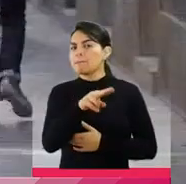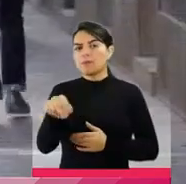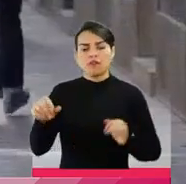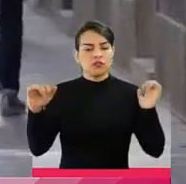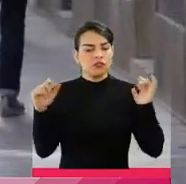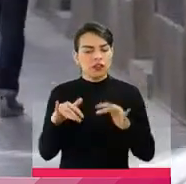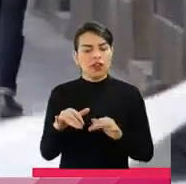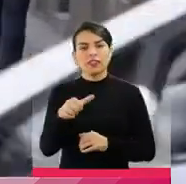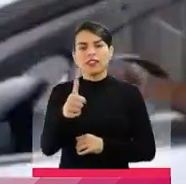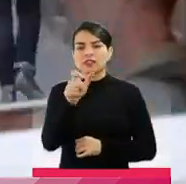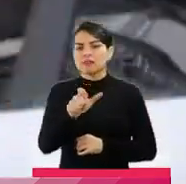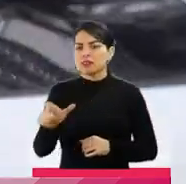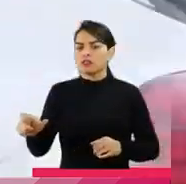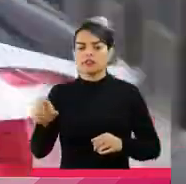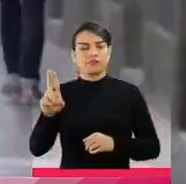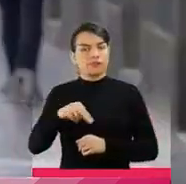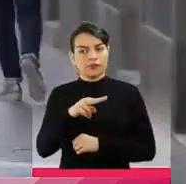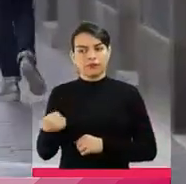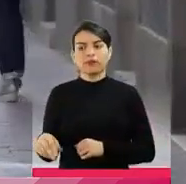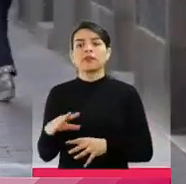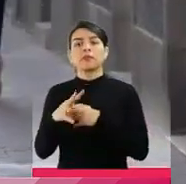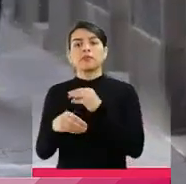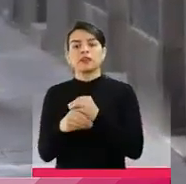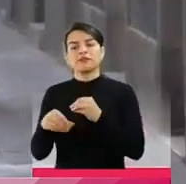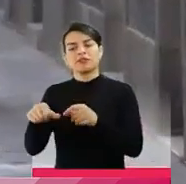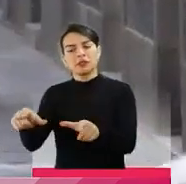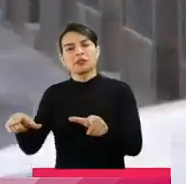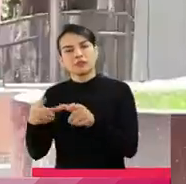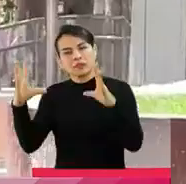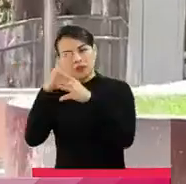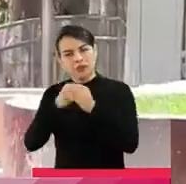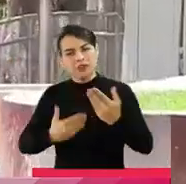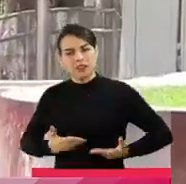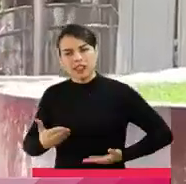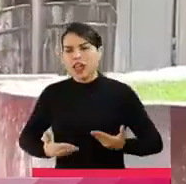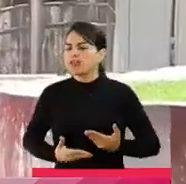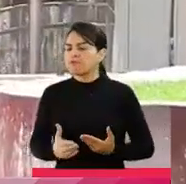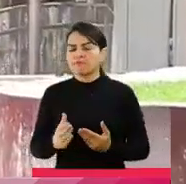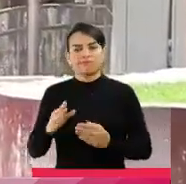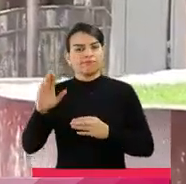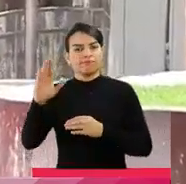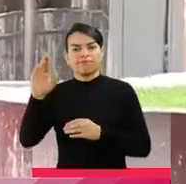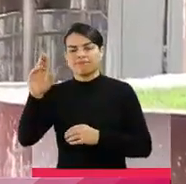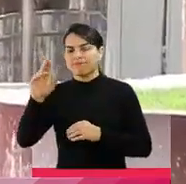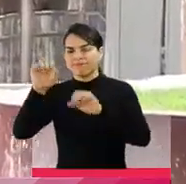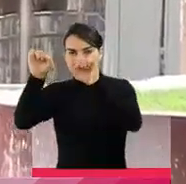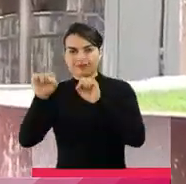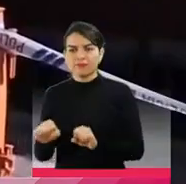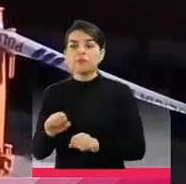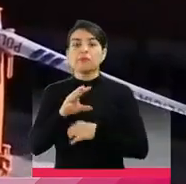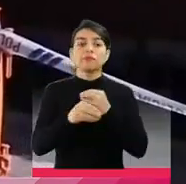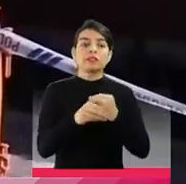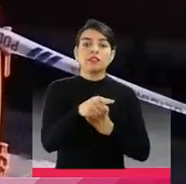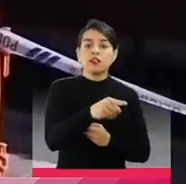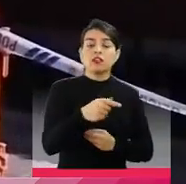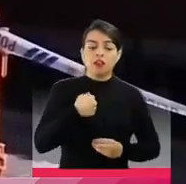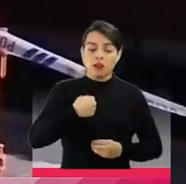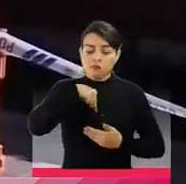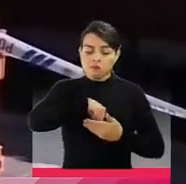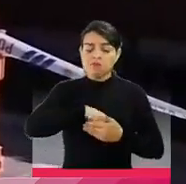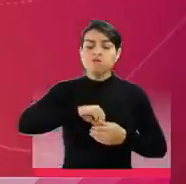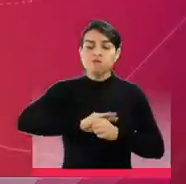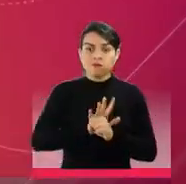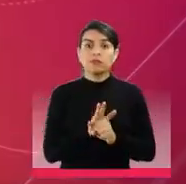personas. Los establecimientos nocturnos están cerrados y quienes den positivo deben firmar una declaración donde se comprometan a cumplir con